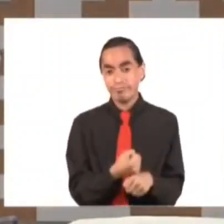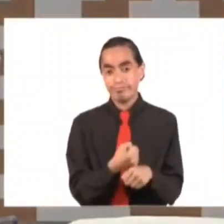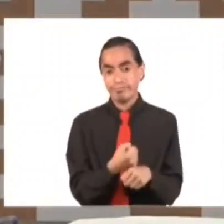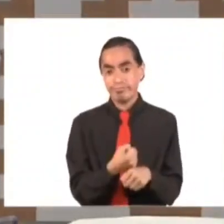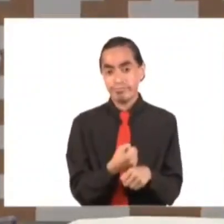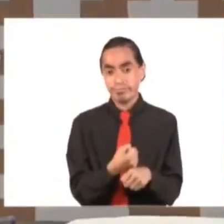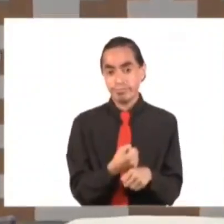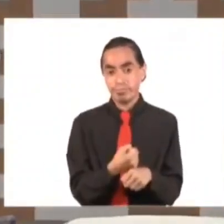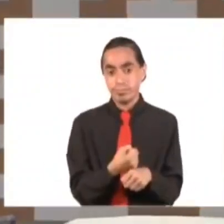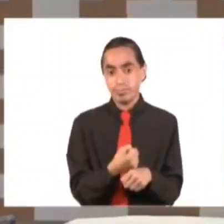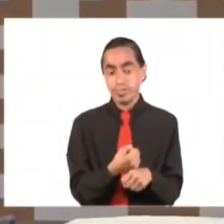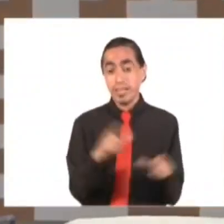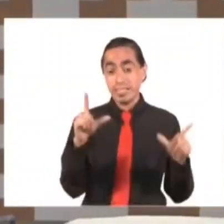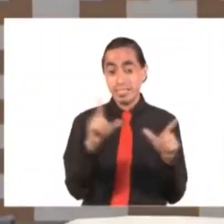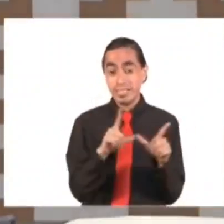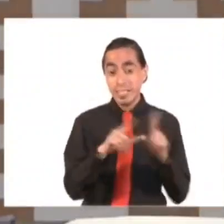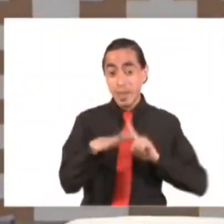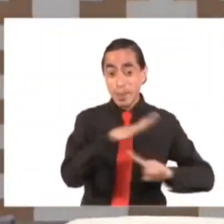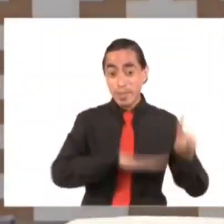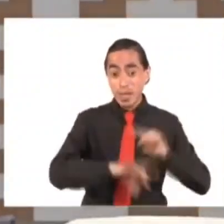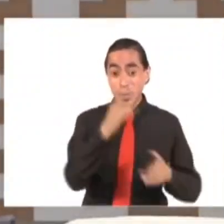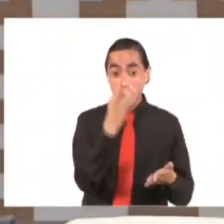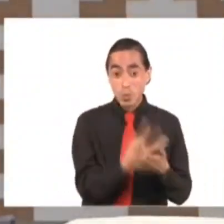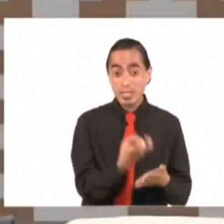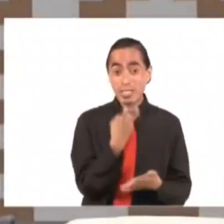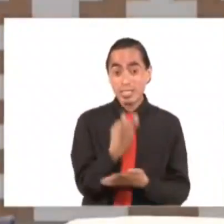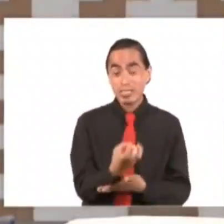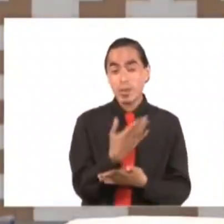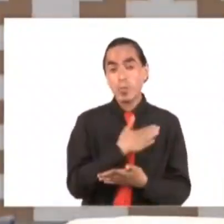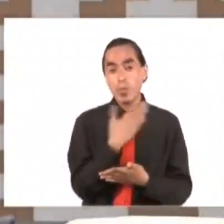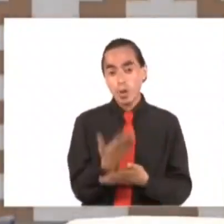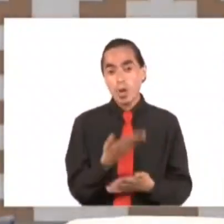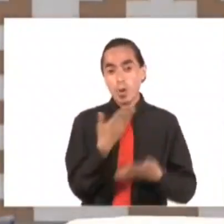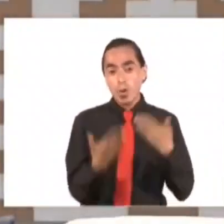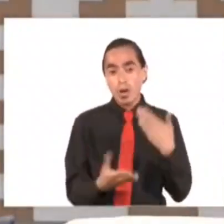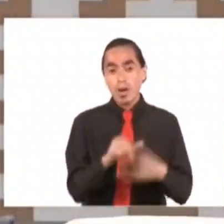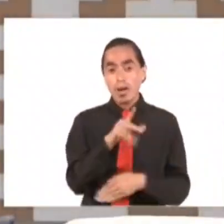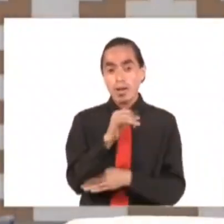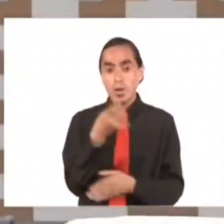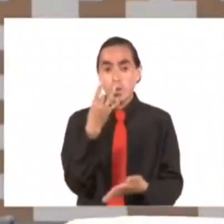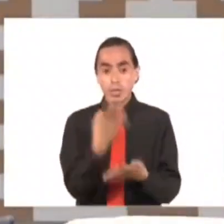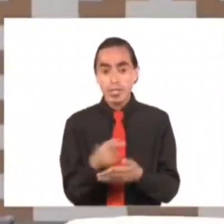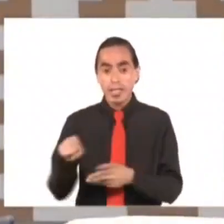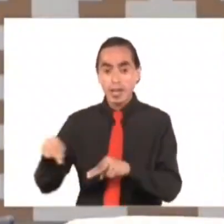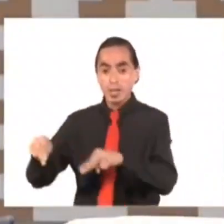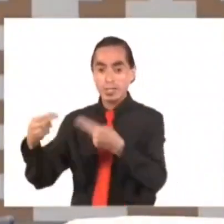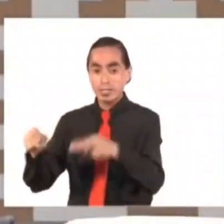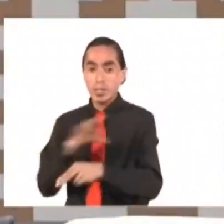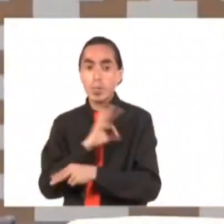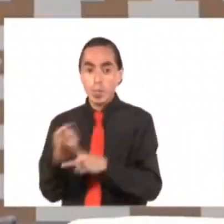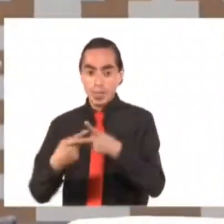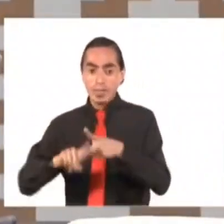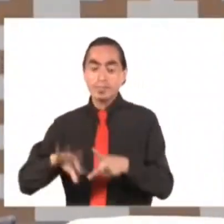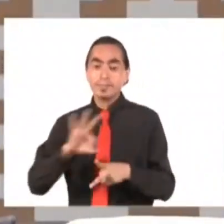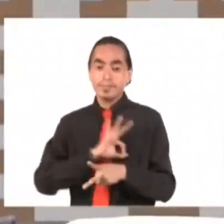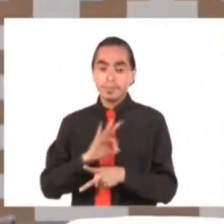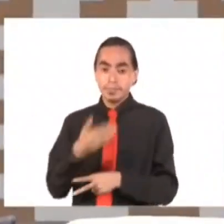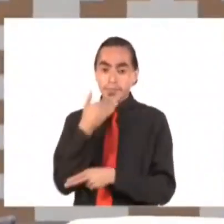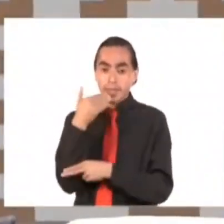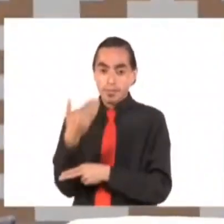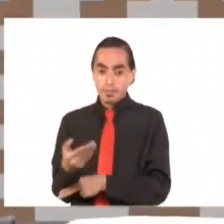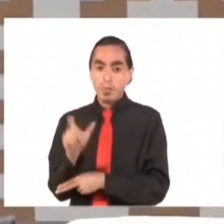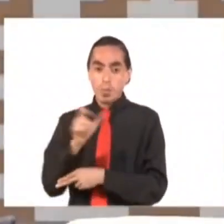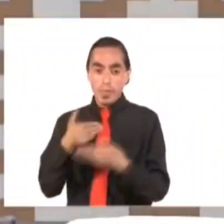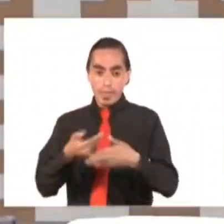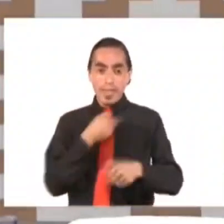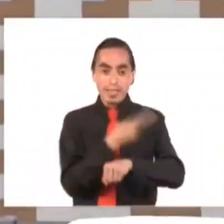licencia ambiental única, por una manifestación ambiental única que les permita a los negocios operar desde el día 1 de la presentación de su